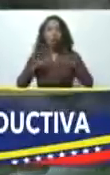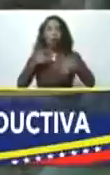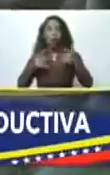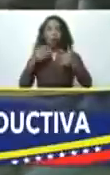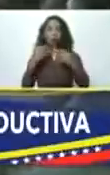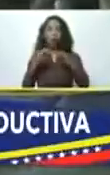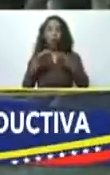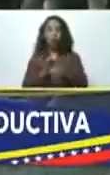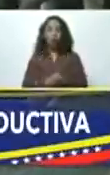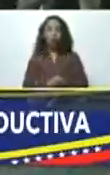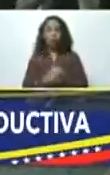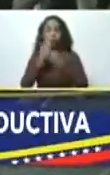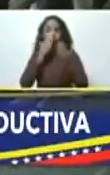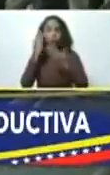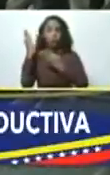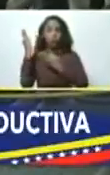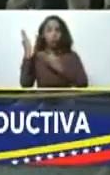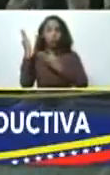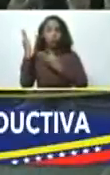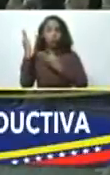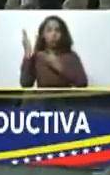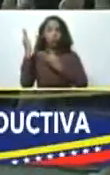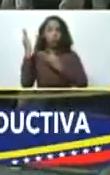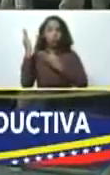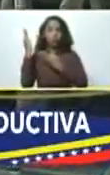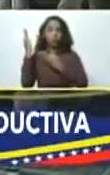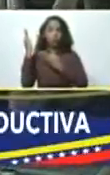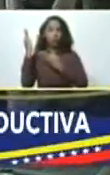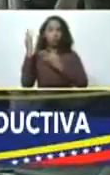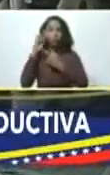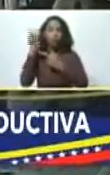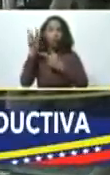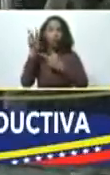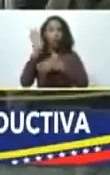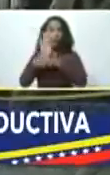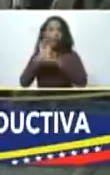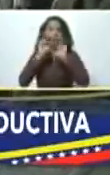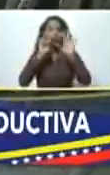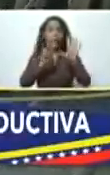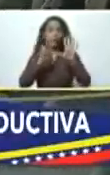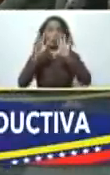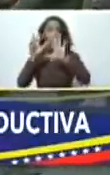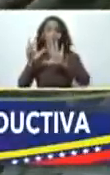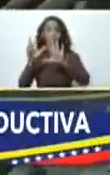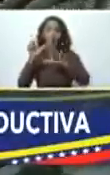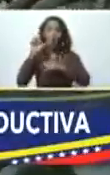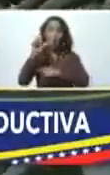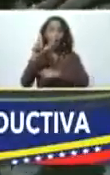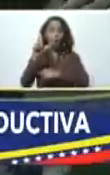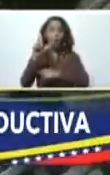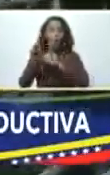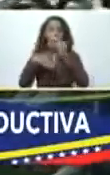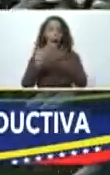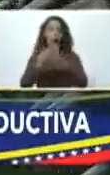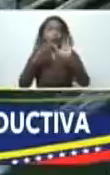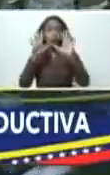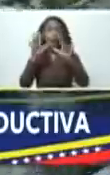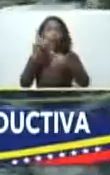normal. Mire, entonces, cada una de estas puede producir 7, 8 litros, hasta 10